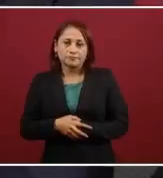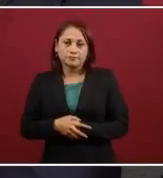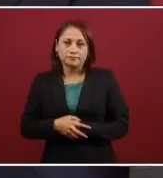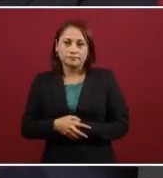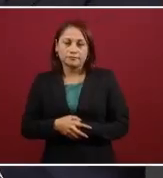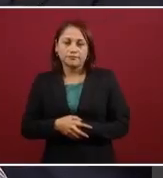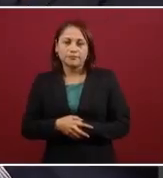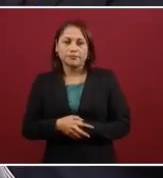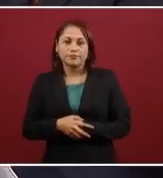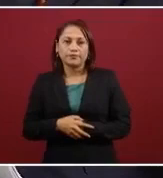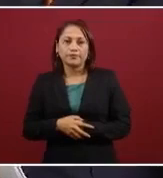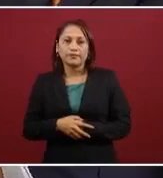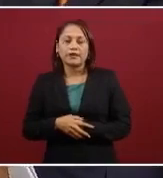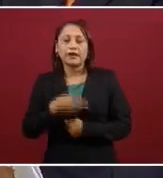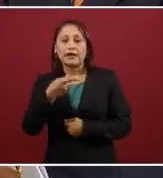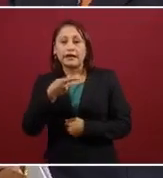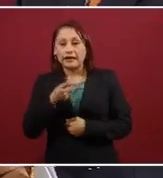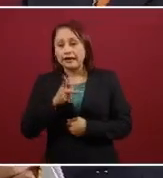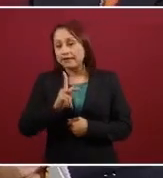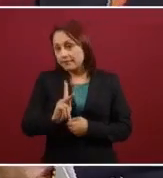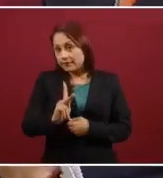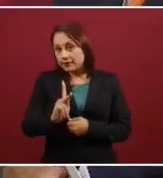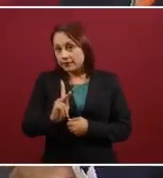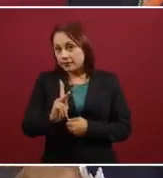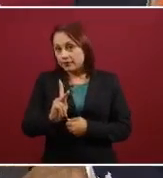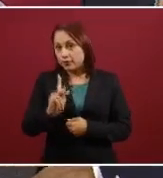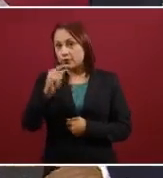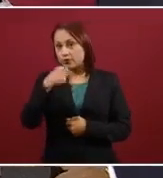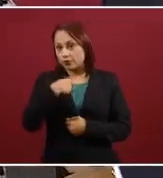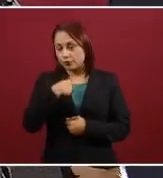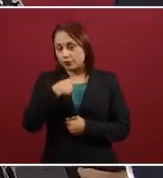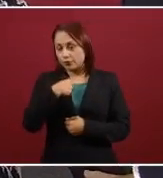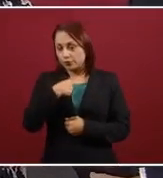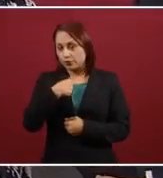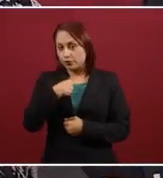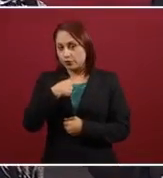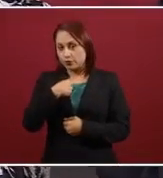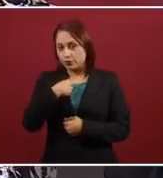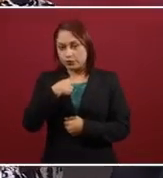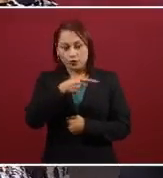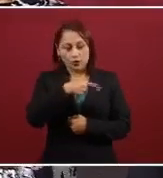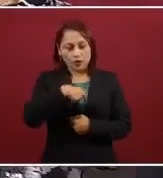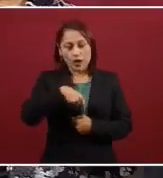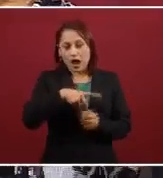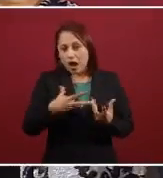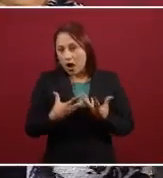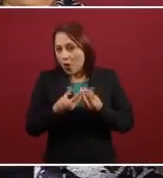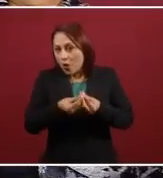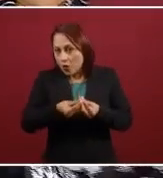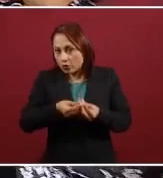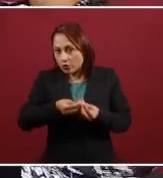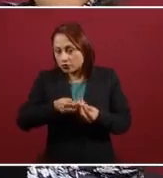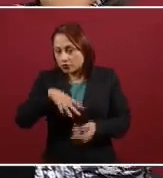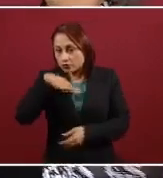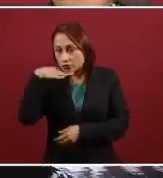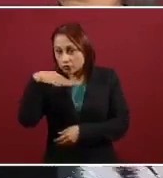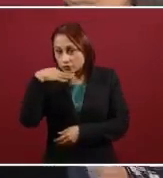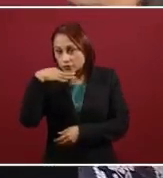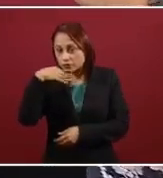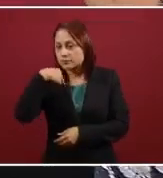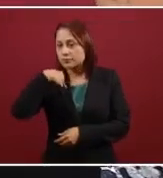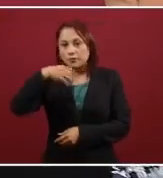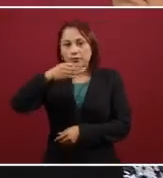pero no voy a permitir la corrupción. No la voy a